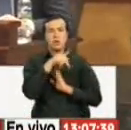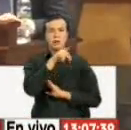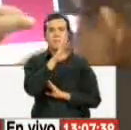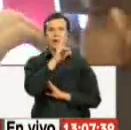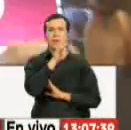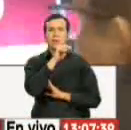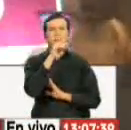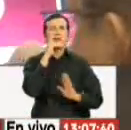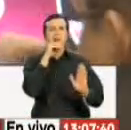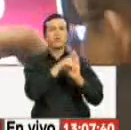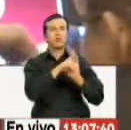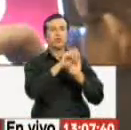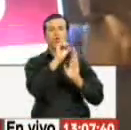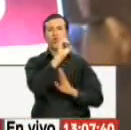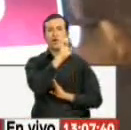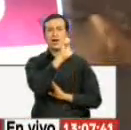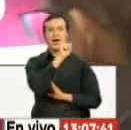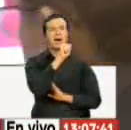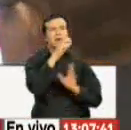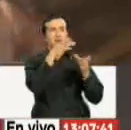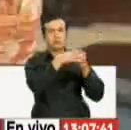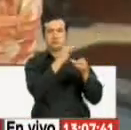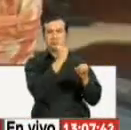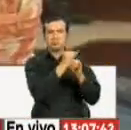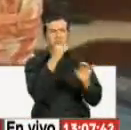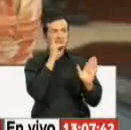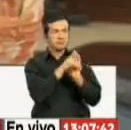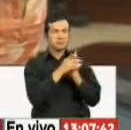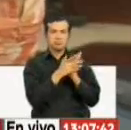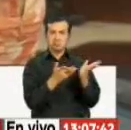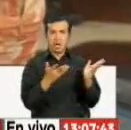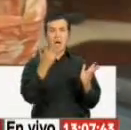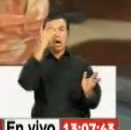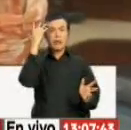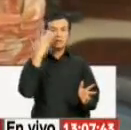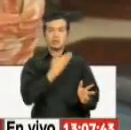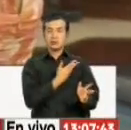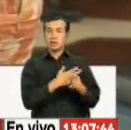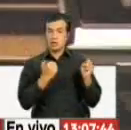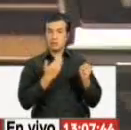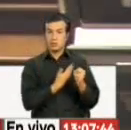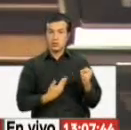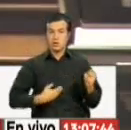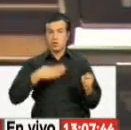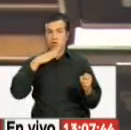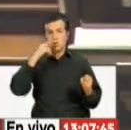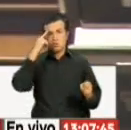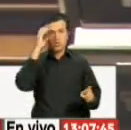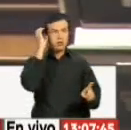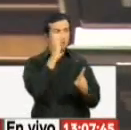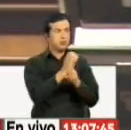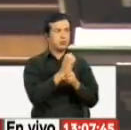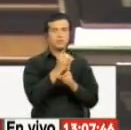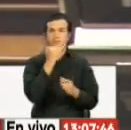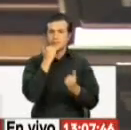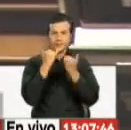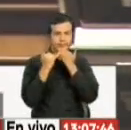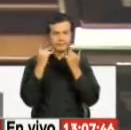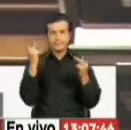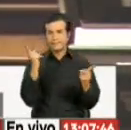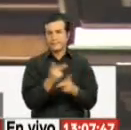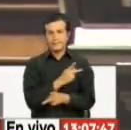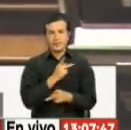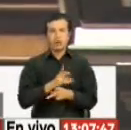patiño ante la organización de estados américanos gente que fue cuestionado por el ex presidente es indica porque durante